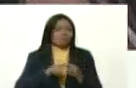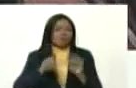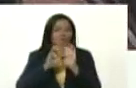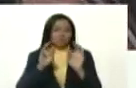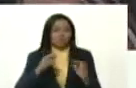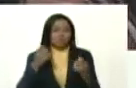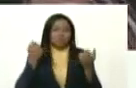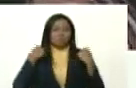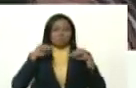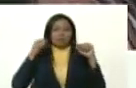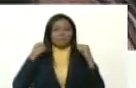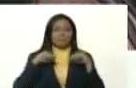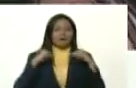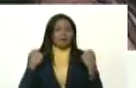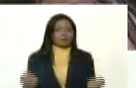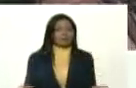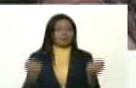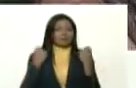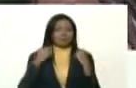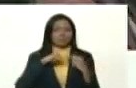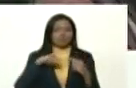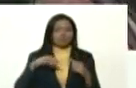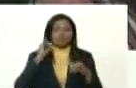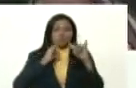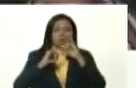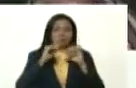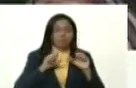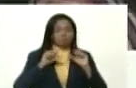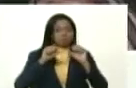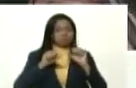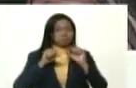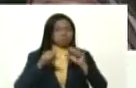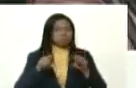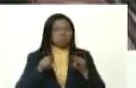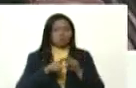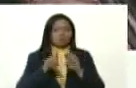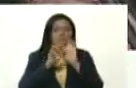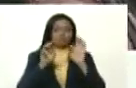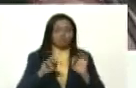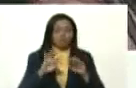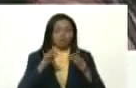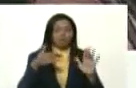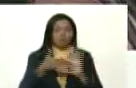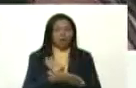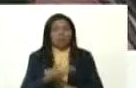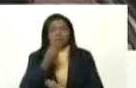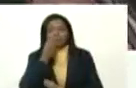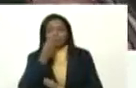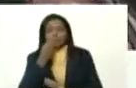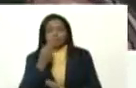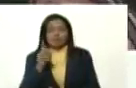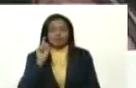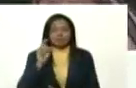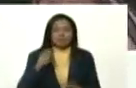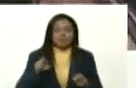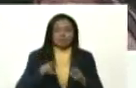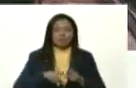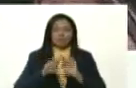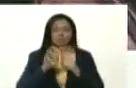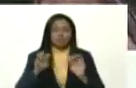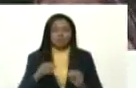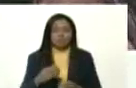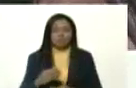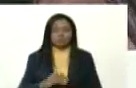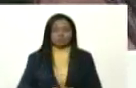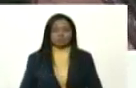hacer ejercicio para que nuestro bebé se mantenga, cuál es la alimentación necesaria, a